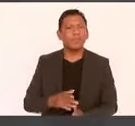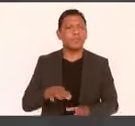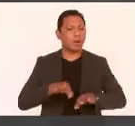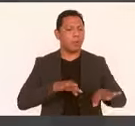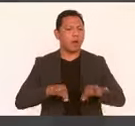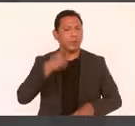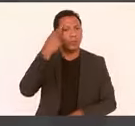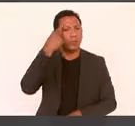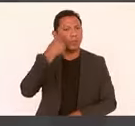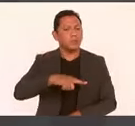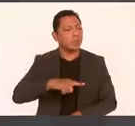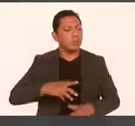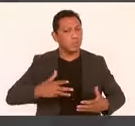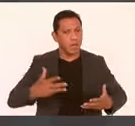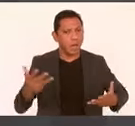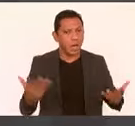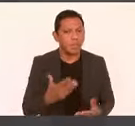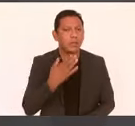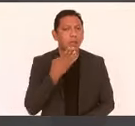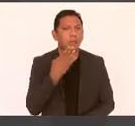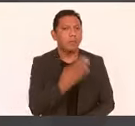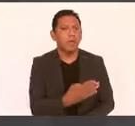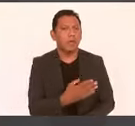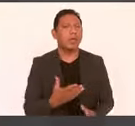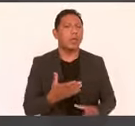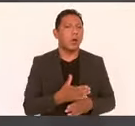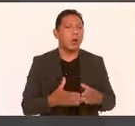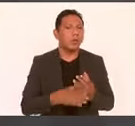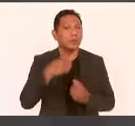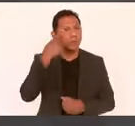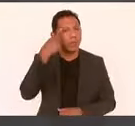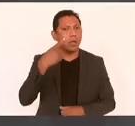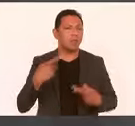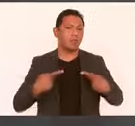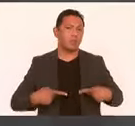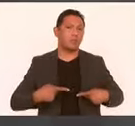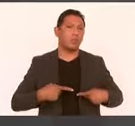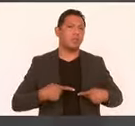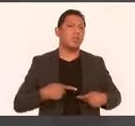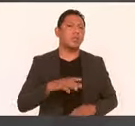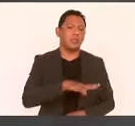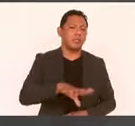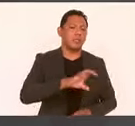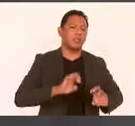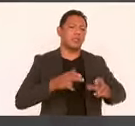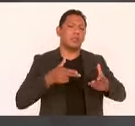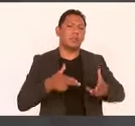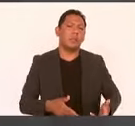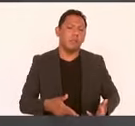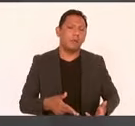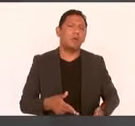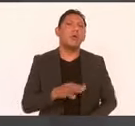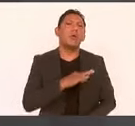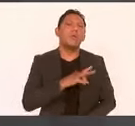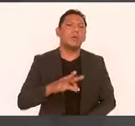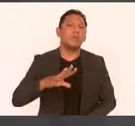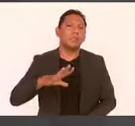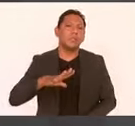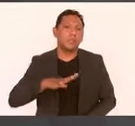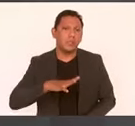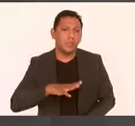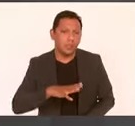para hacer posible que las chiapanecas y los chiapanecos tengan la